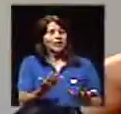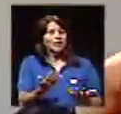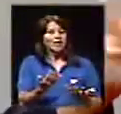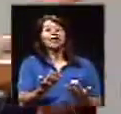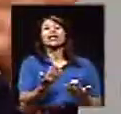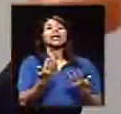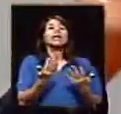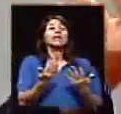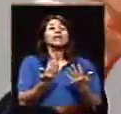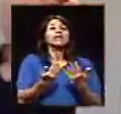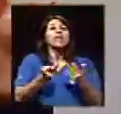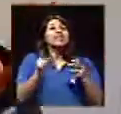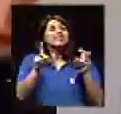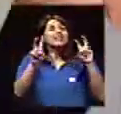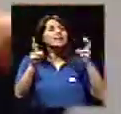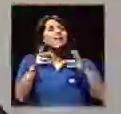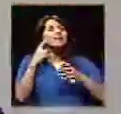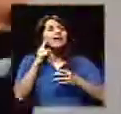de trámites